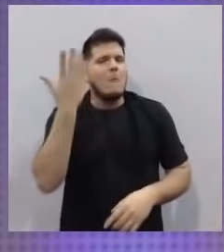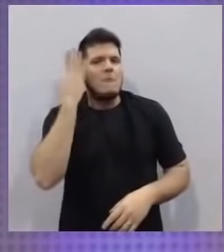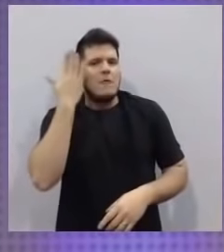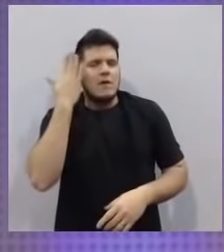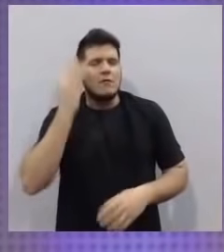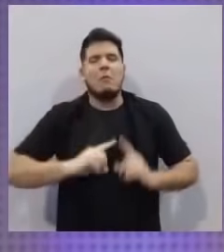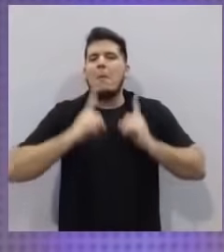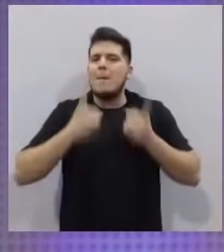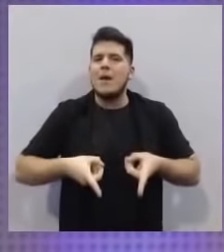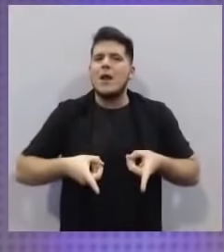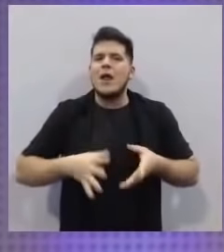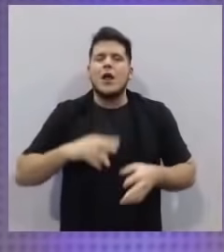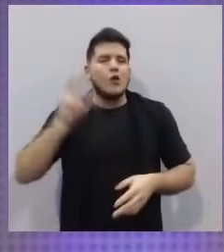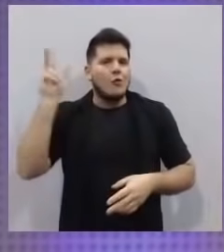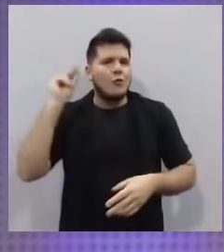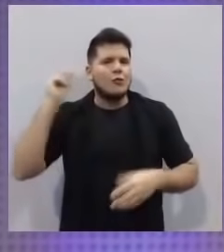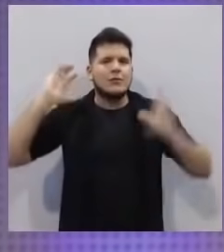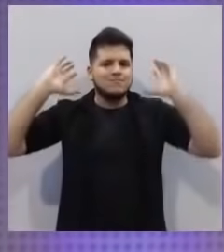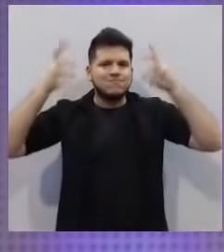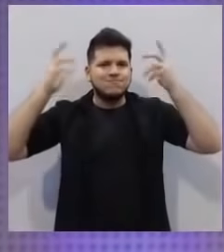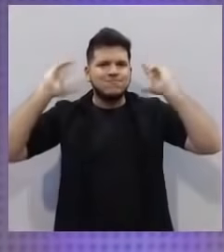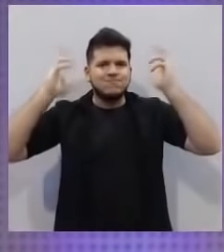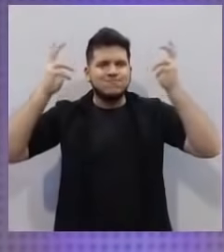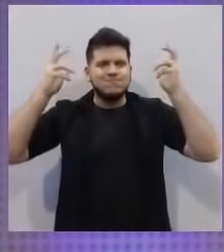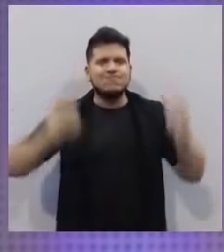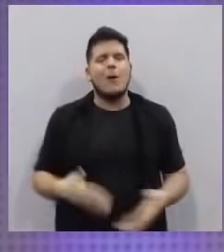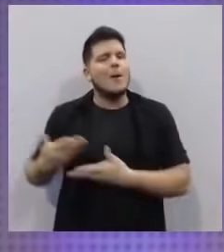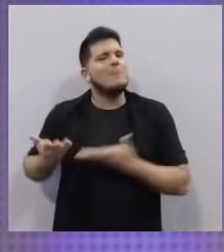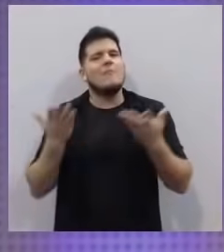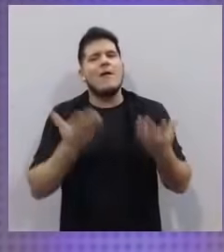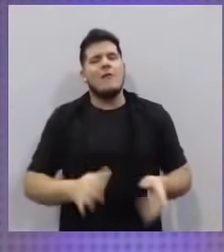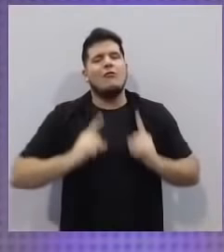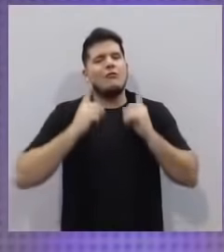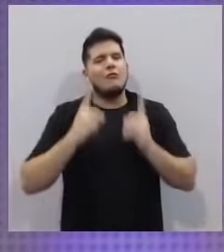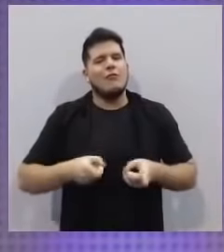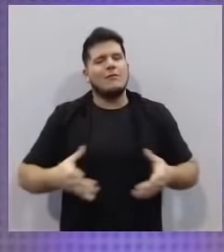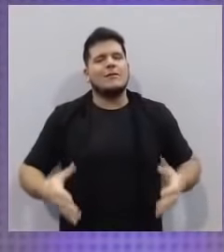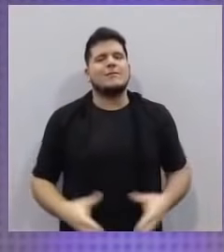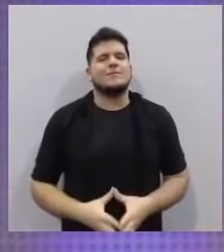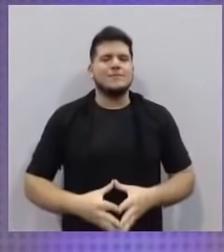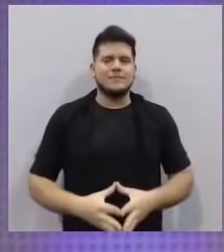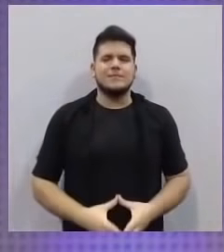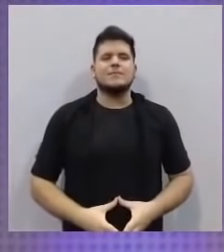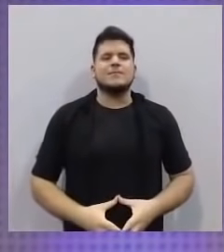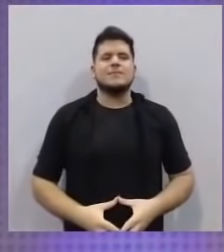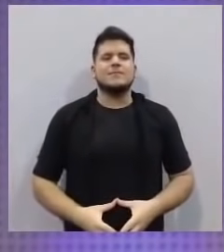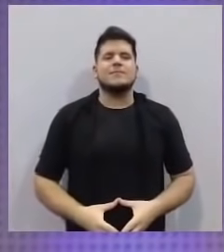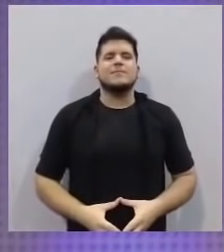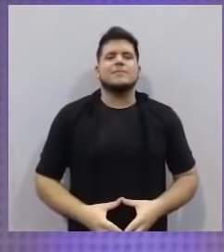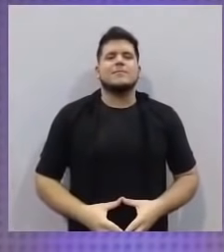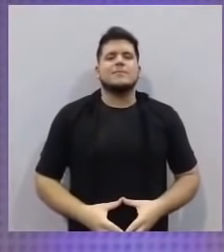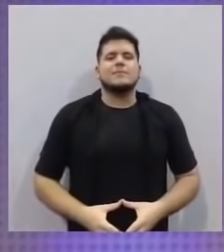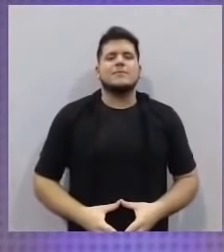hay muchos hermanos que nos siguen por la radio la fm luz la 103.5 y está